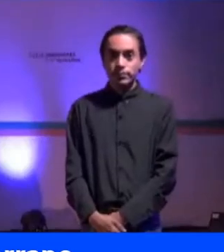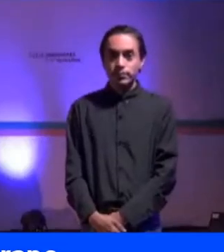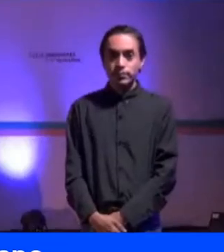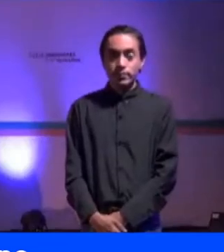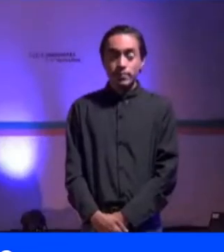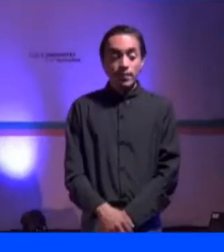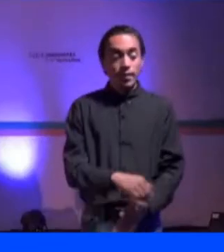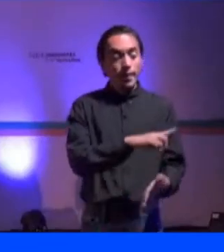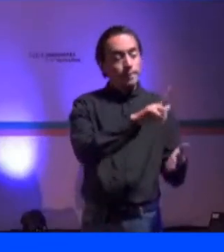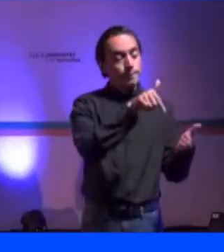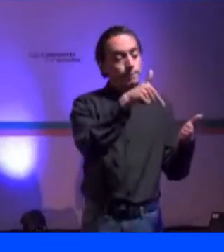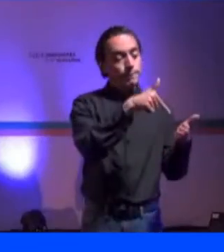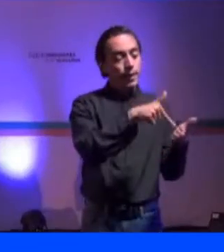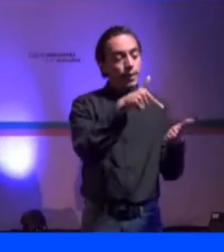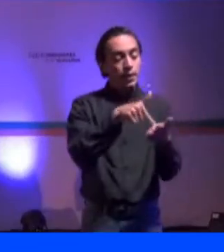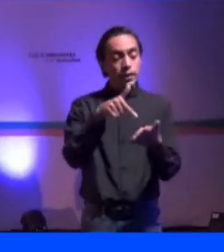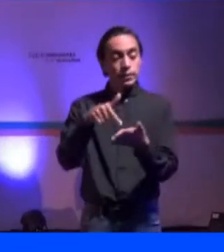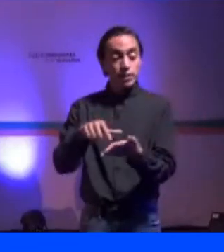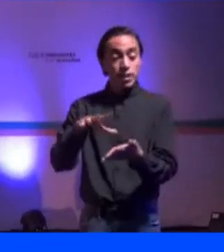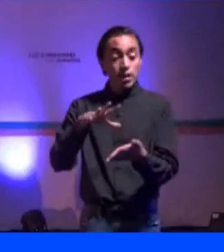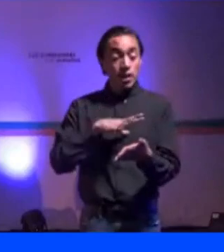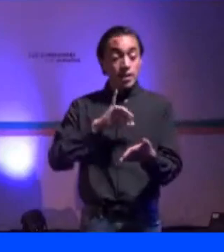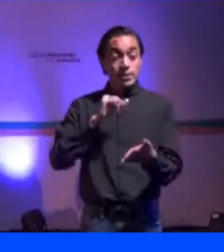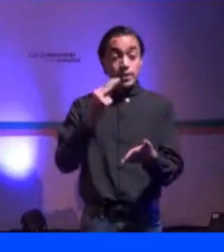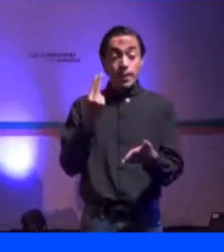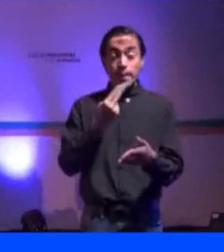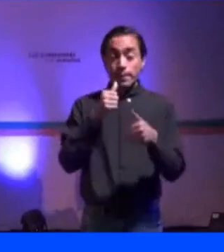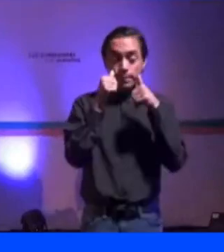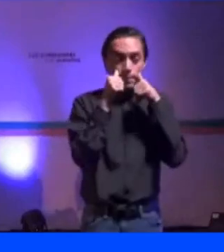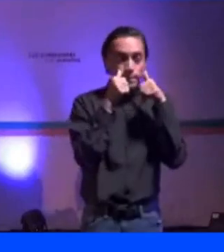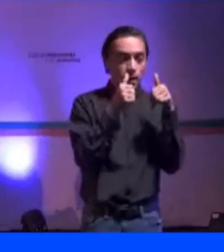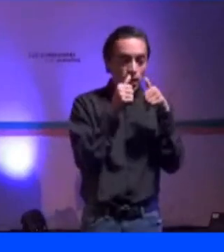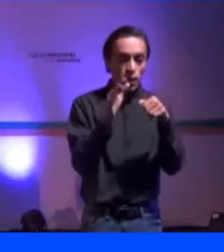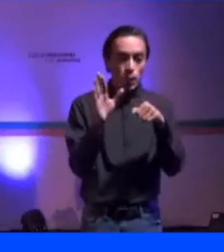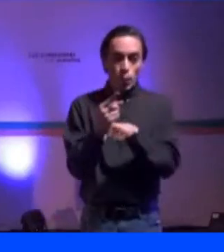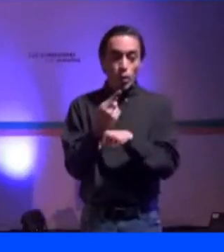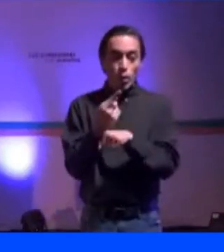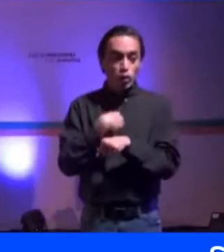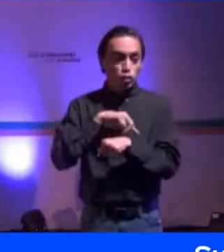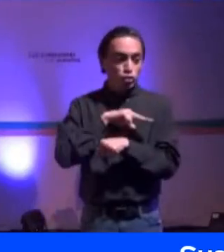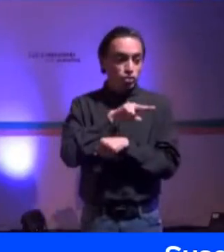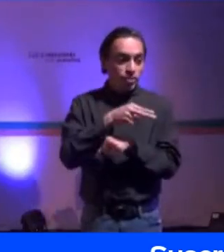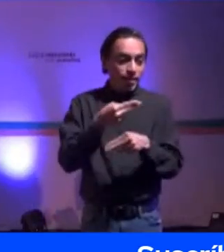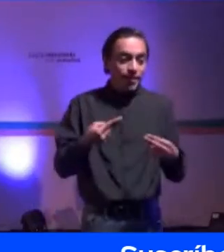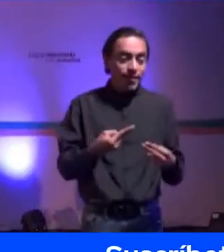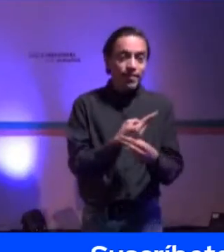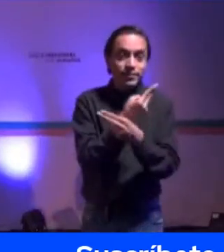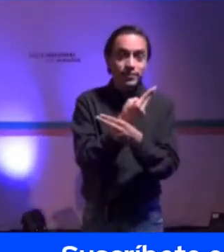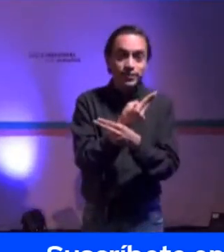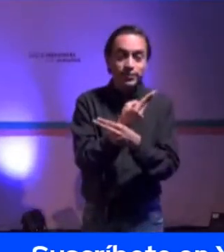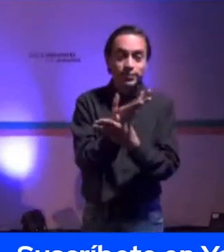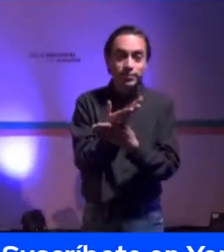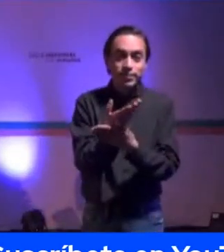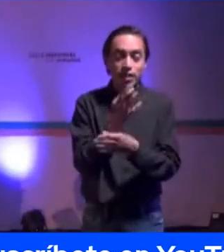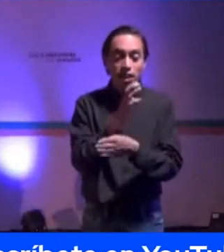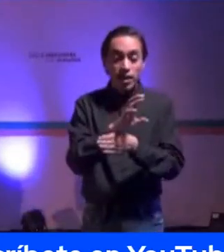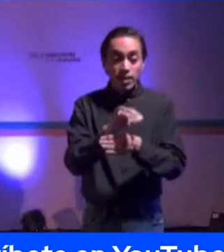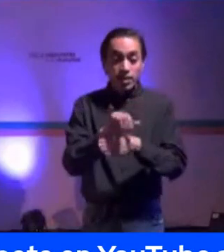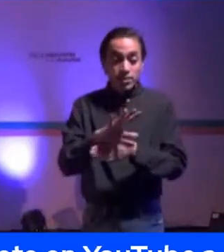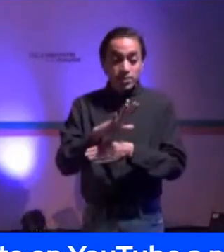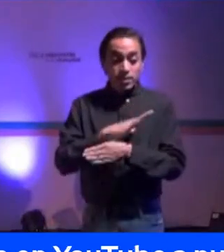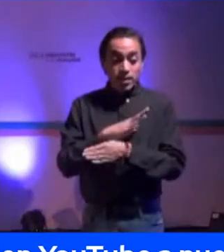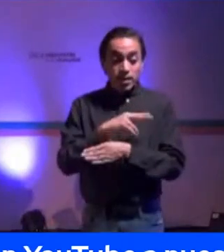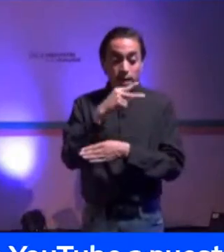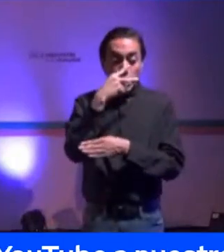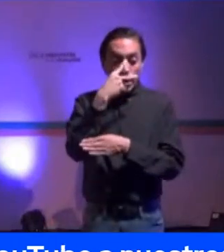estos lugares son los que merecen toda la atención, porque de ahí venimos muchos de nosotros. Y es donde está el verdadero México,